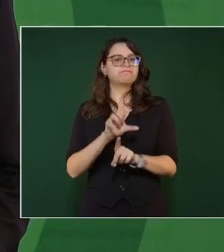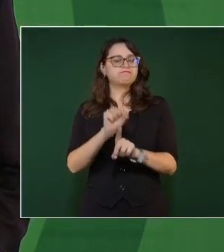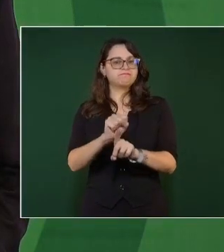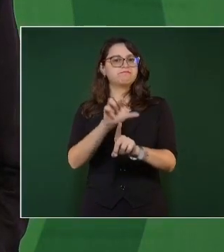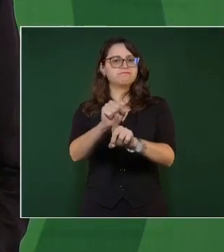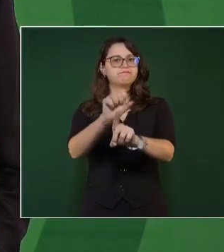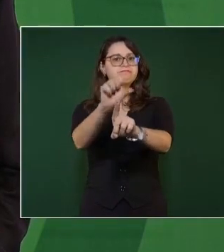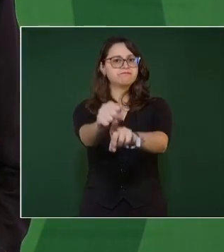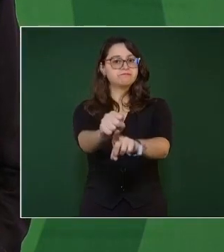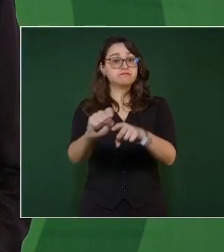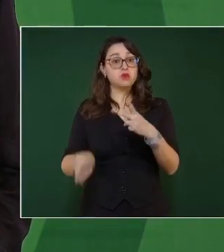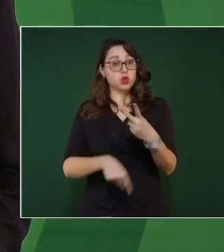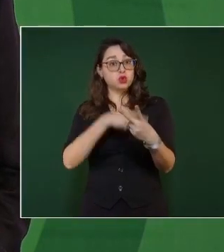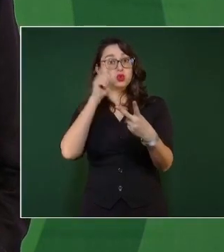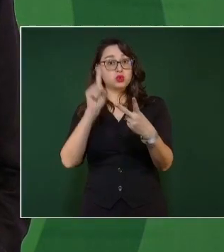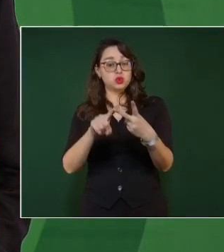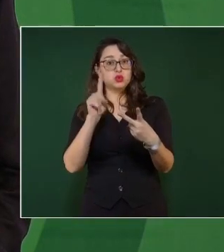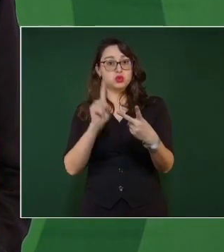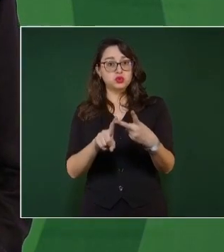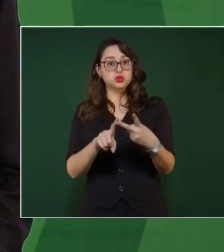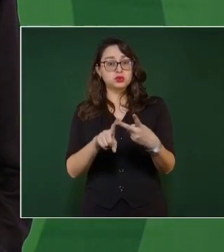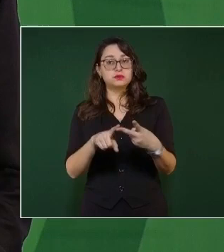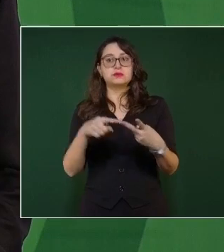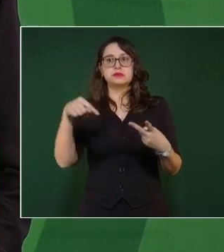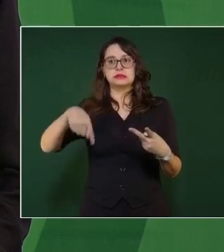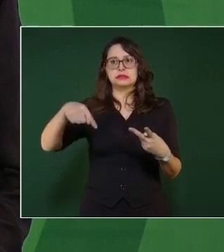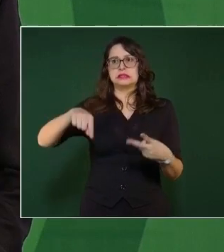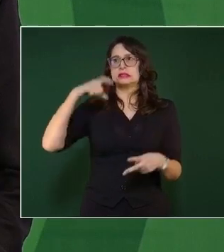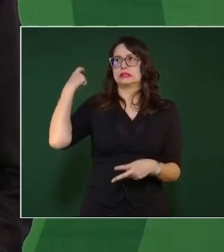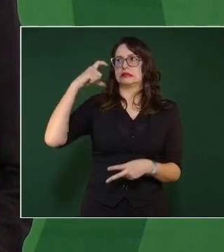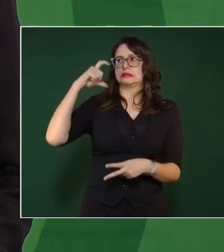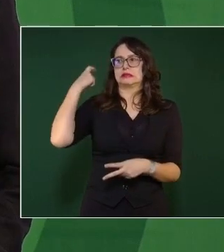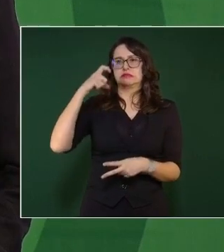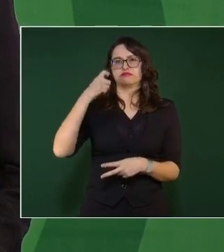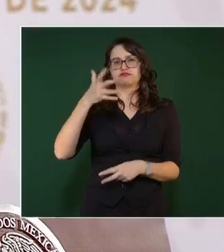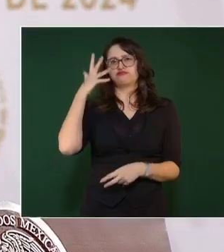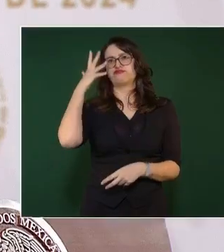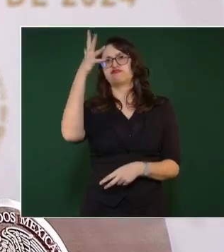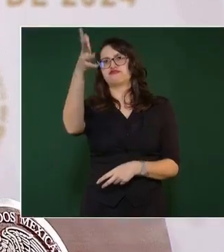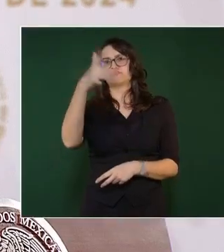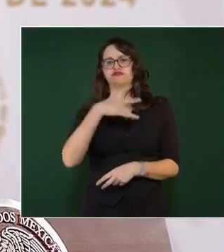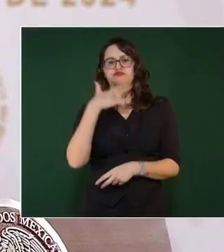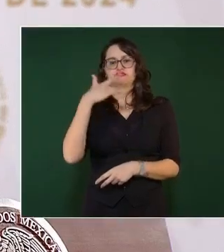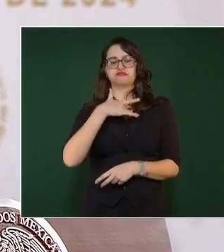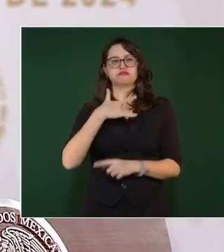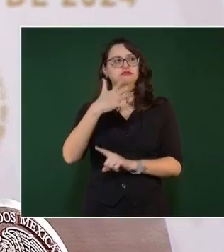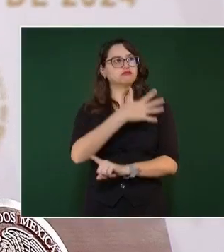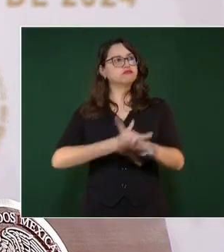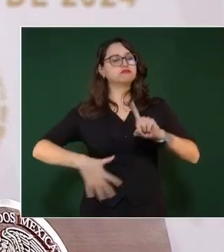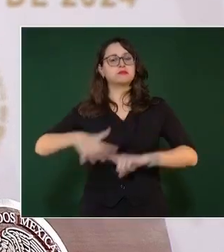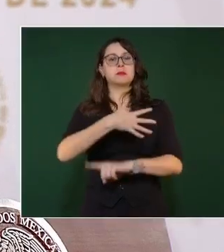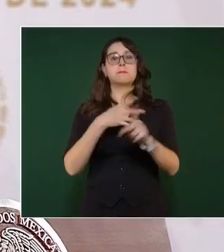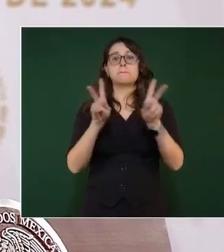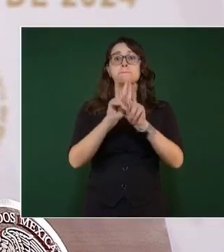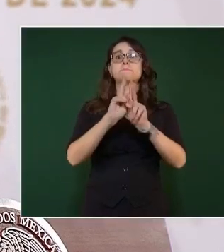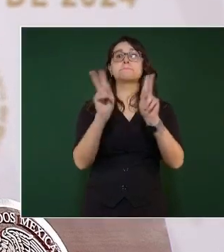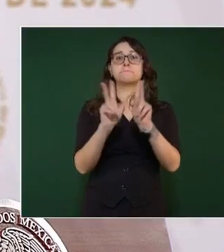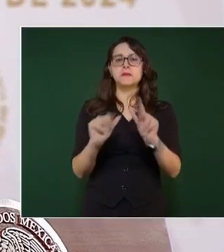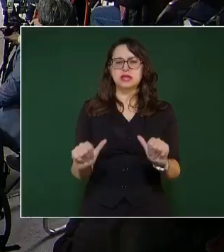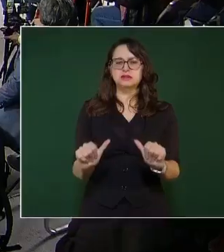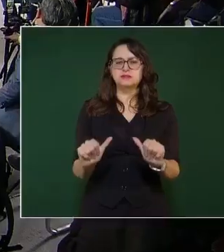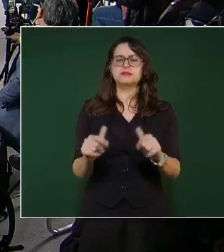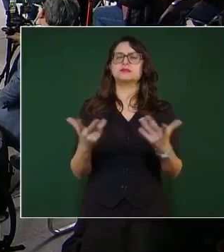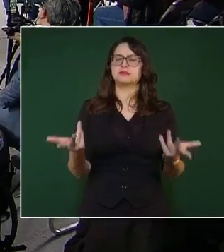segundo es el resultado de esta visión. Querétaro se mantiene como uno de los estados que vive en paz. No estamos exentos